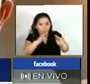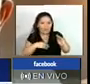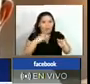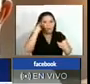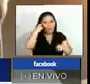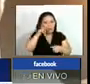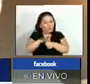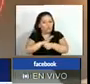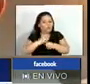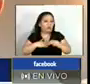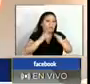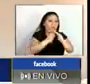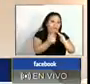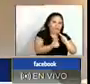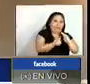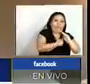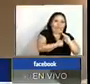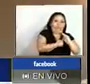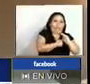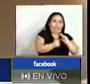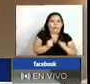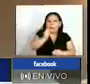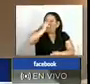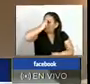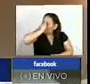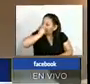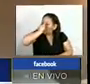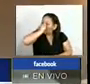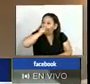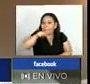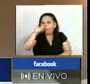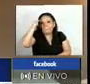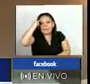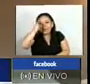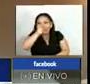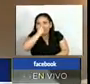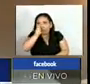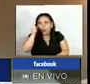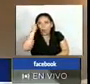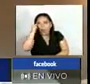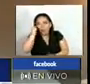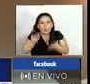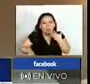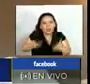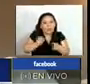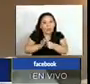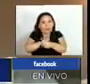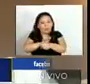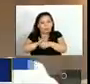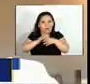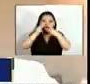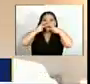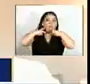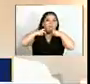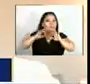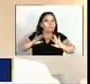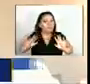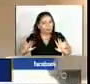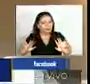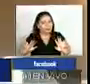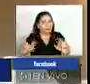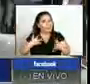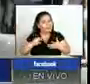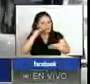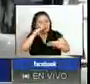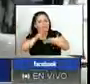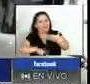su casa, porque todo proceso catarral en estos momentos debe de ser tomado como un coronavirus hasta no demostrar lo contrario, hasta no